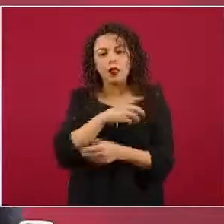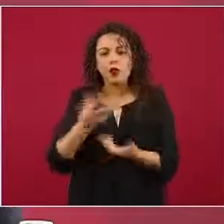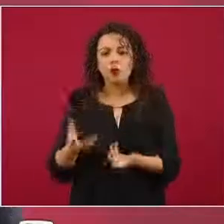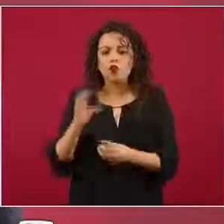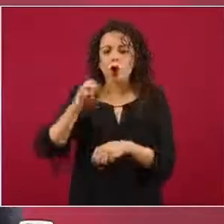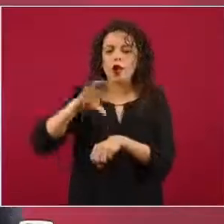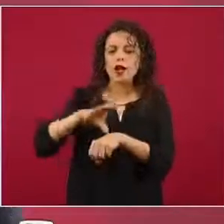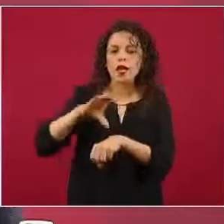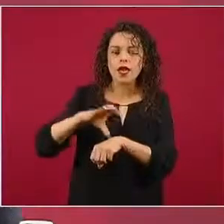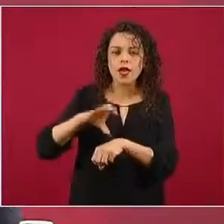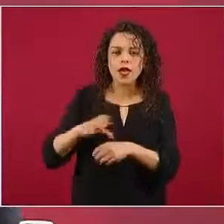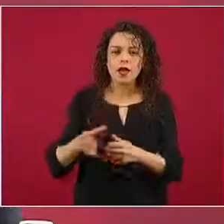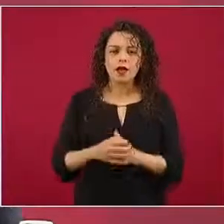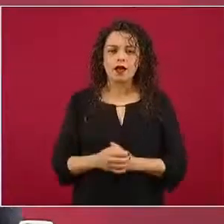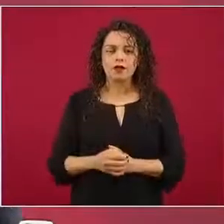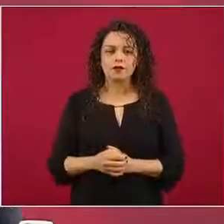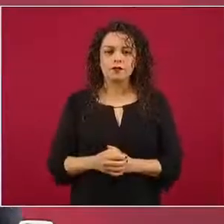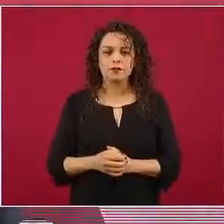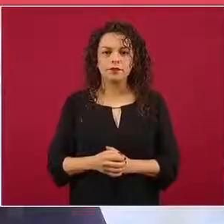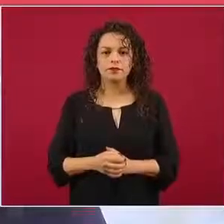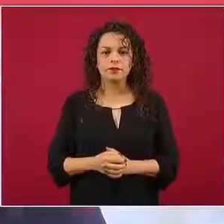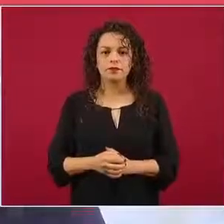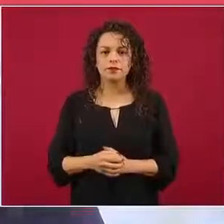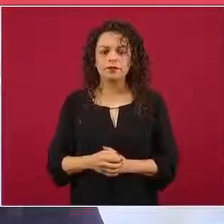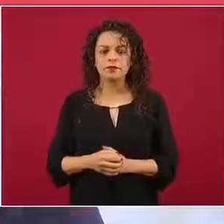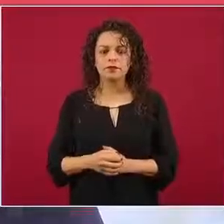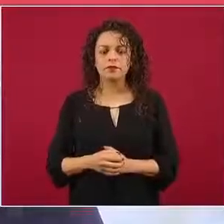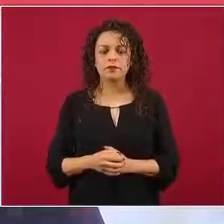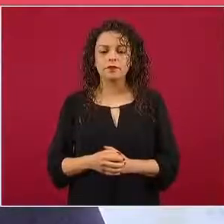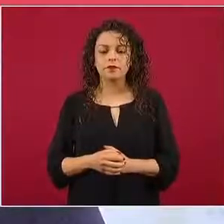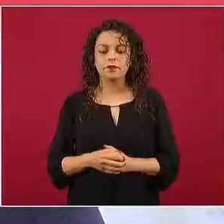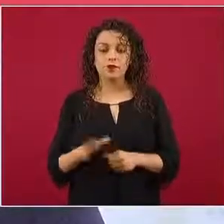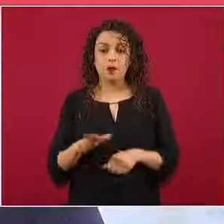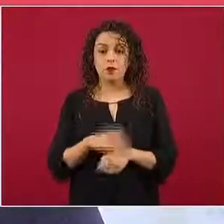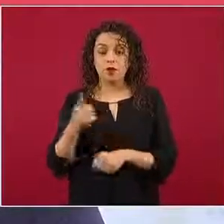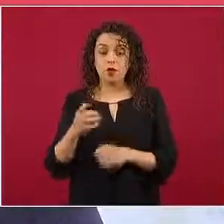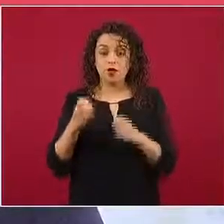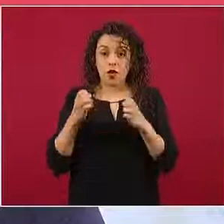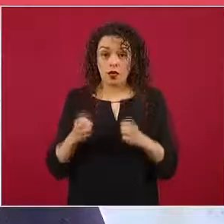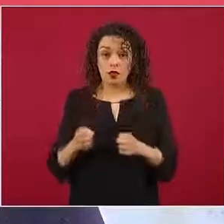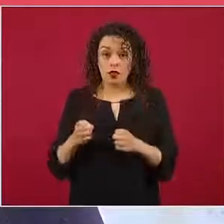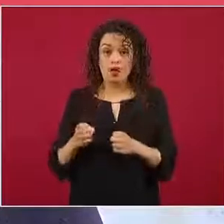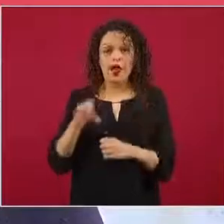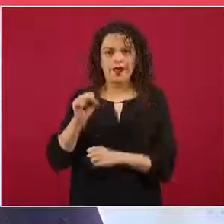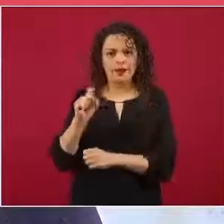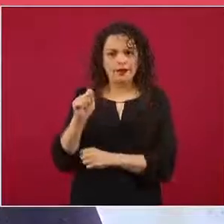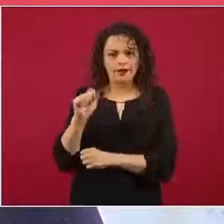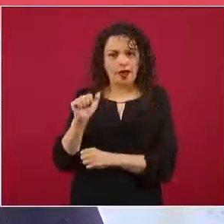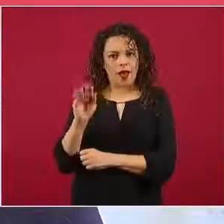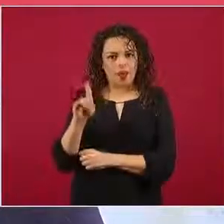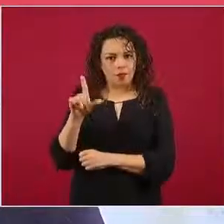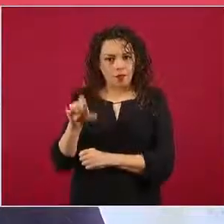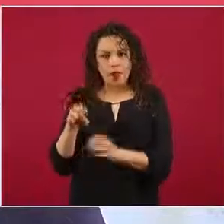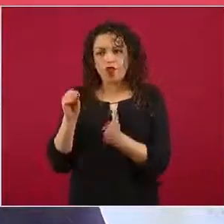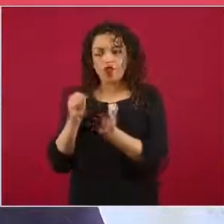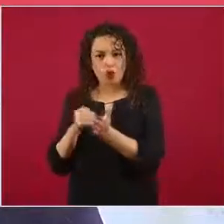medicina familiar, y dado que estamos todavía en un estado clínico estable, en donde sí nos